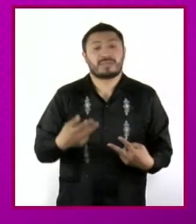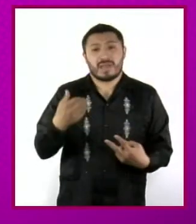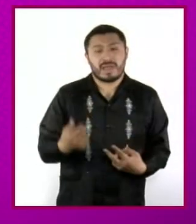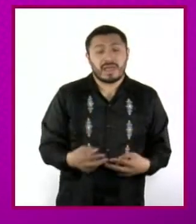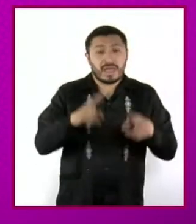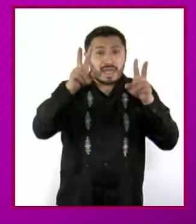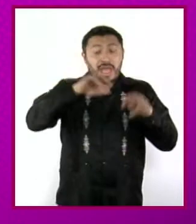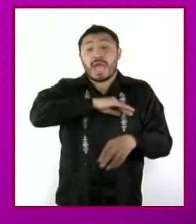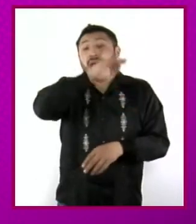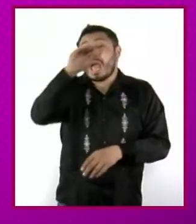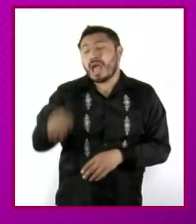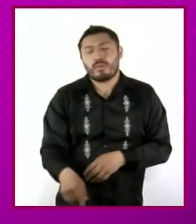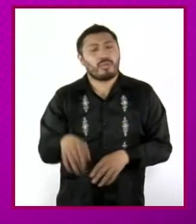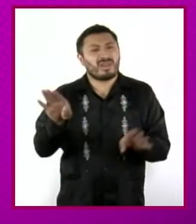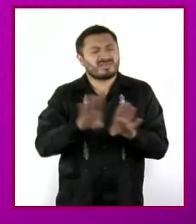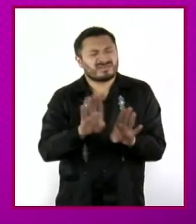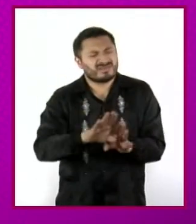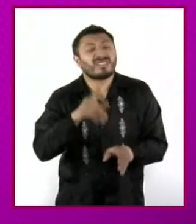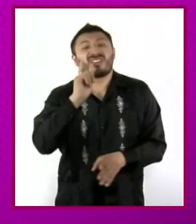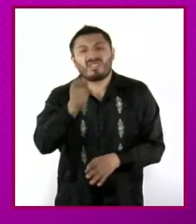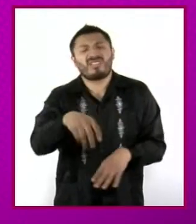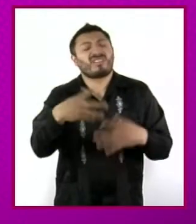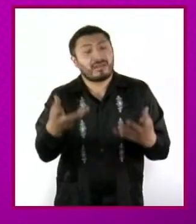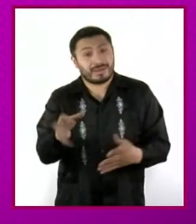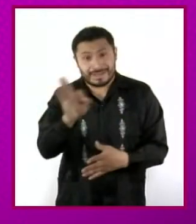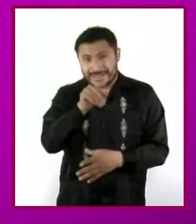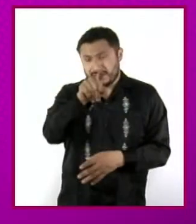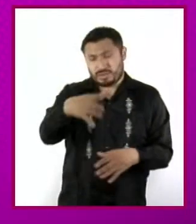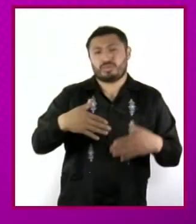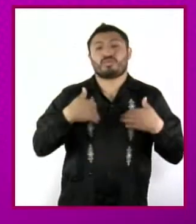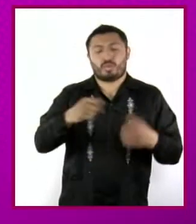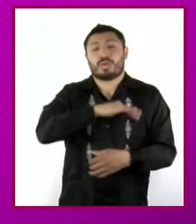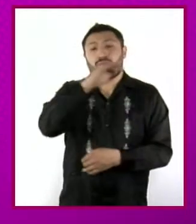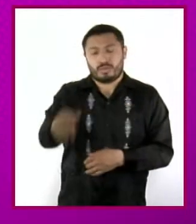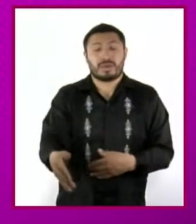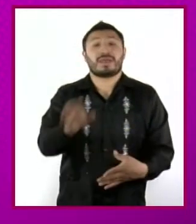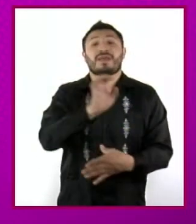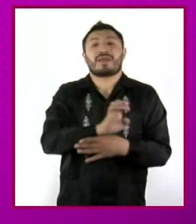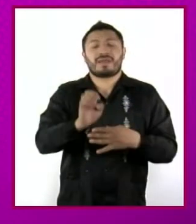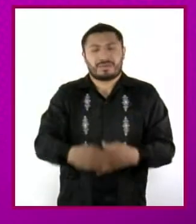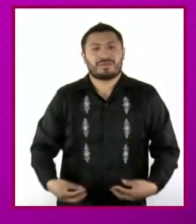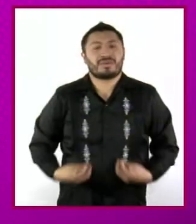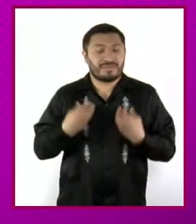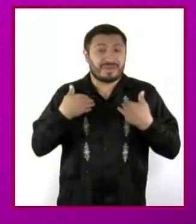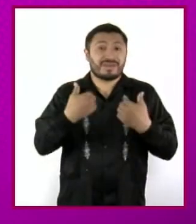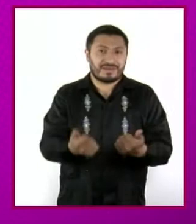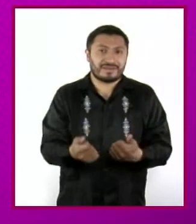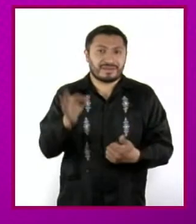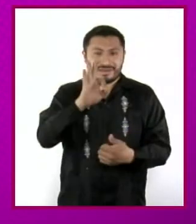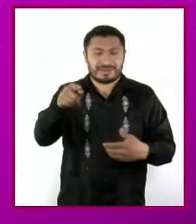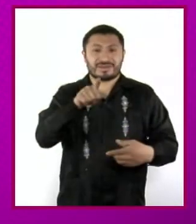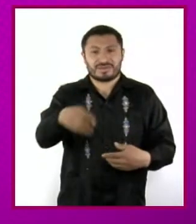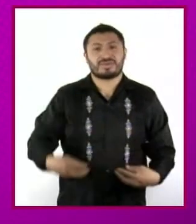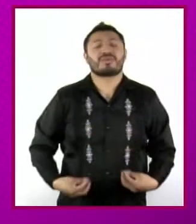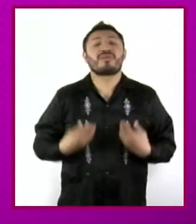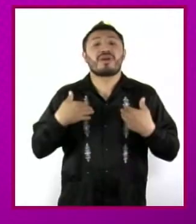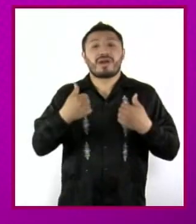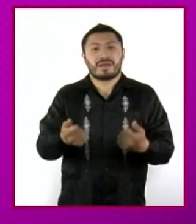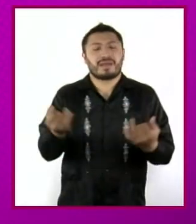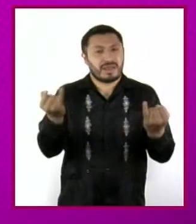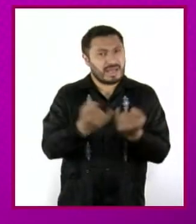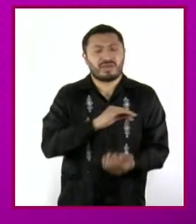a la muerte. Si entendemos a la muerte, podemos entender a la vida. si entendemos a la vida, entendemos a la